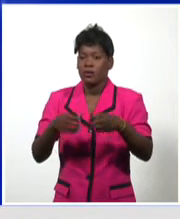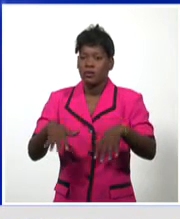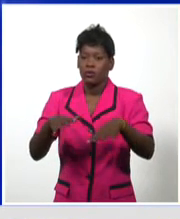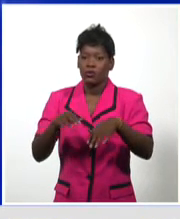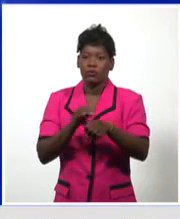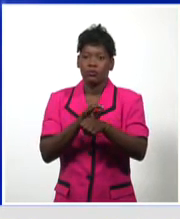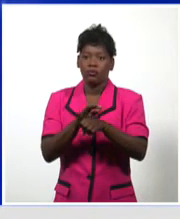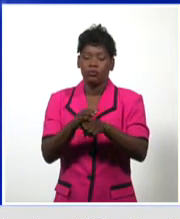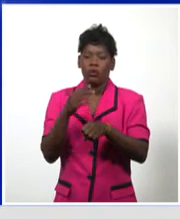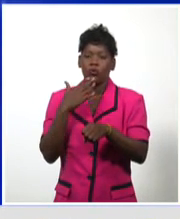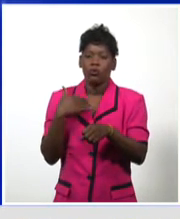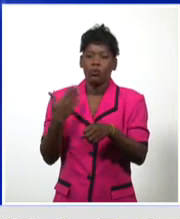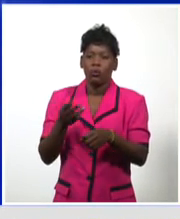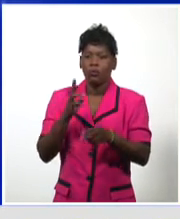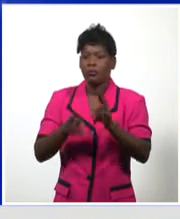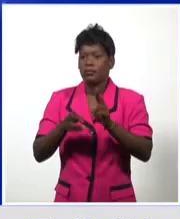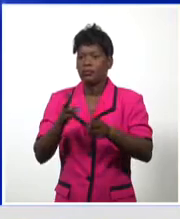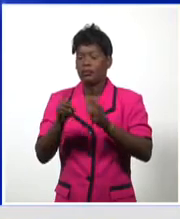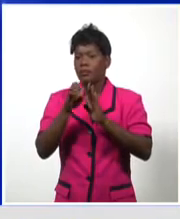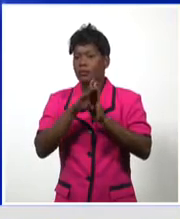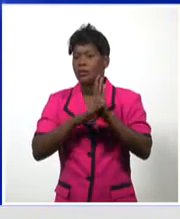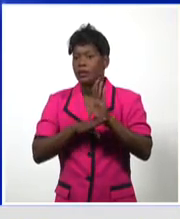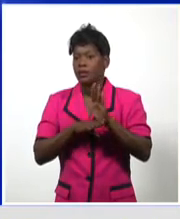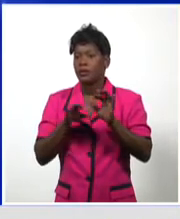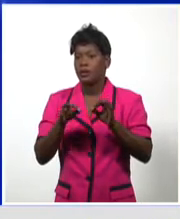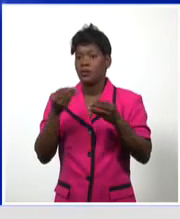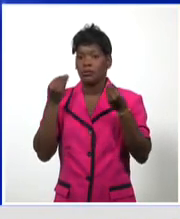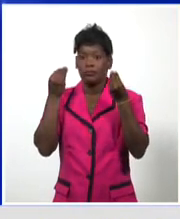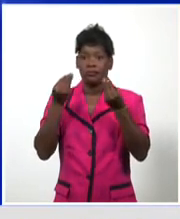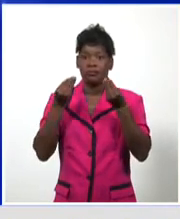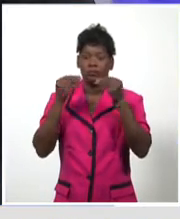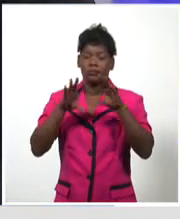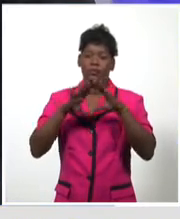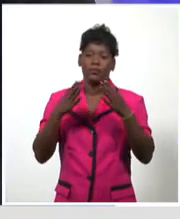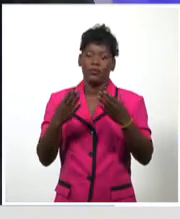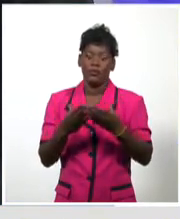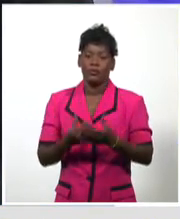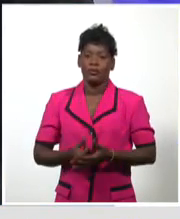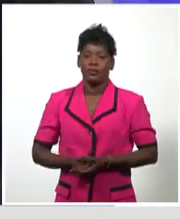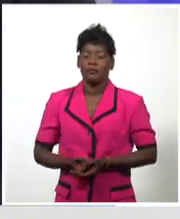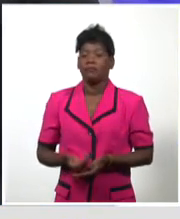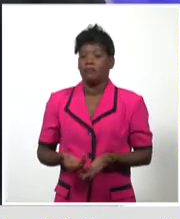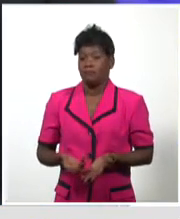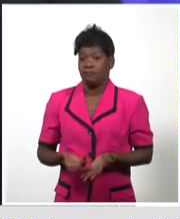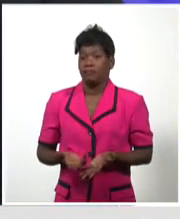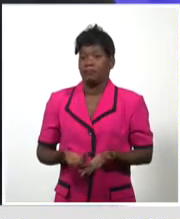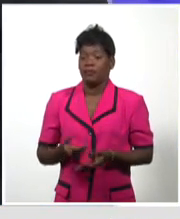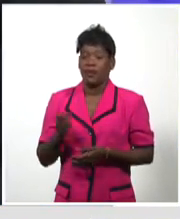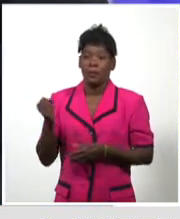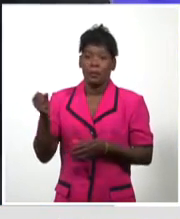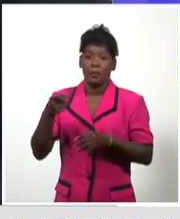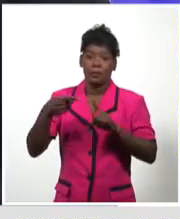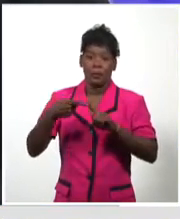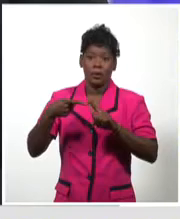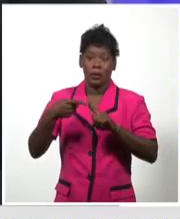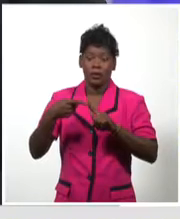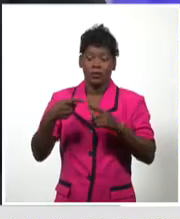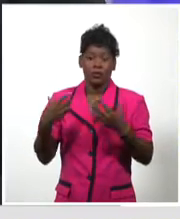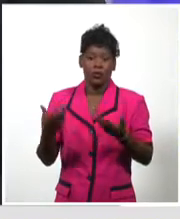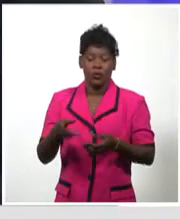estatal en relación con esta enfermedad que tanto preocupa al mundo? Efectivamente. Bueno, hay que decir en primer lugar, el doctor Durán se refería yo